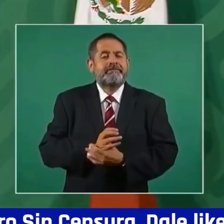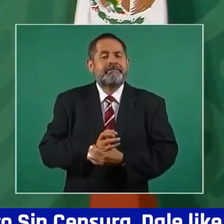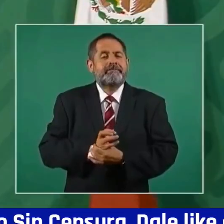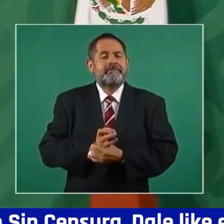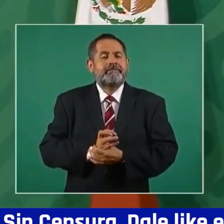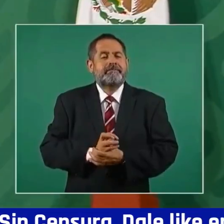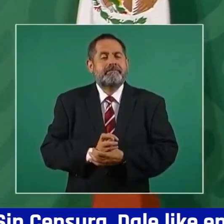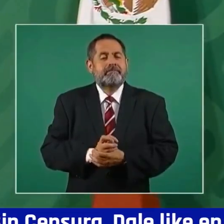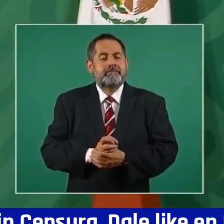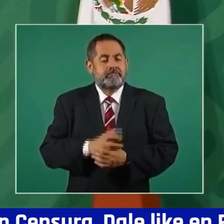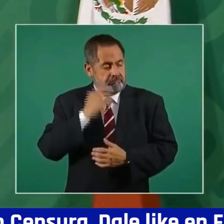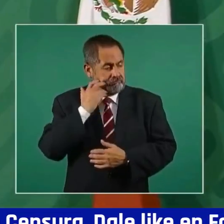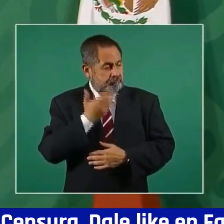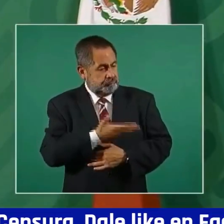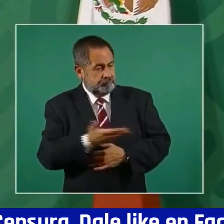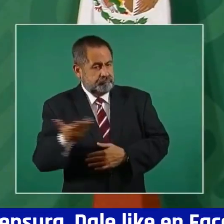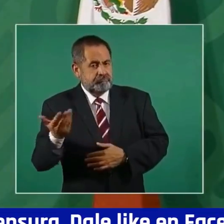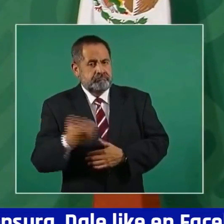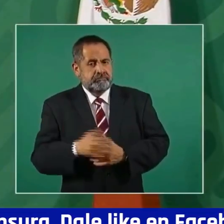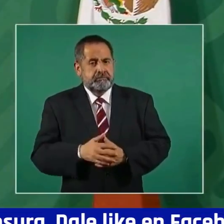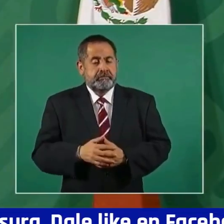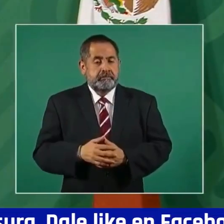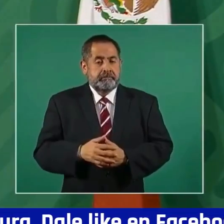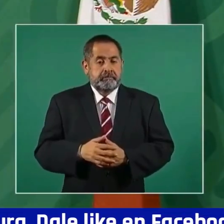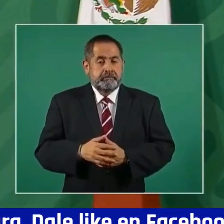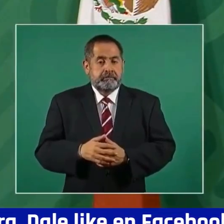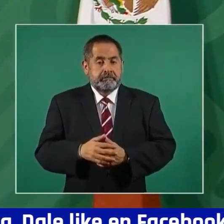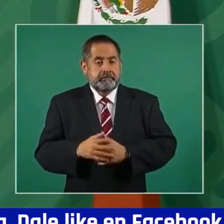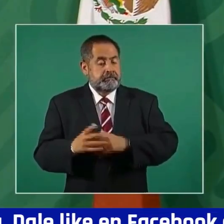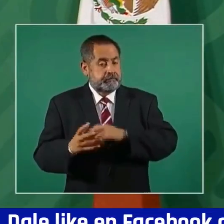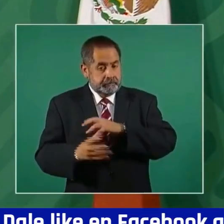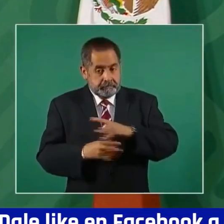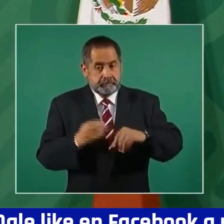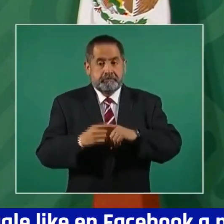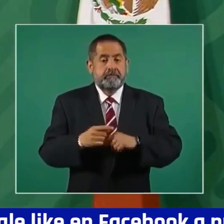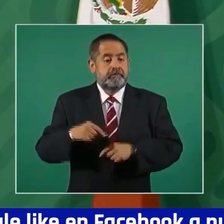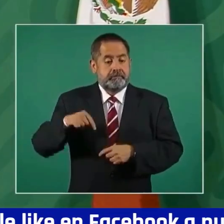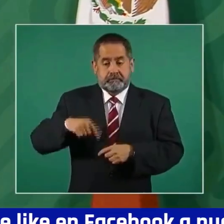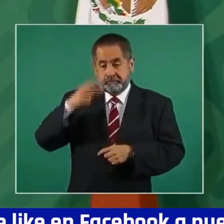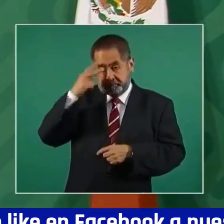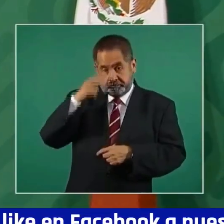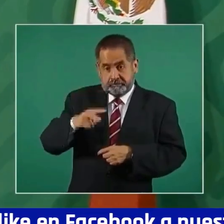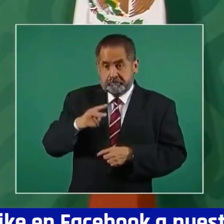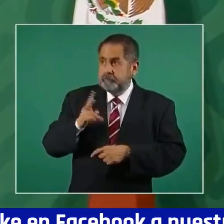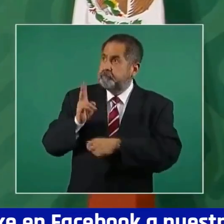les abrían la puerta del país de par en par y sobre todo el presupuesto.